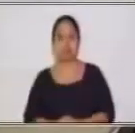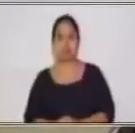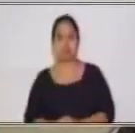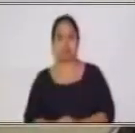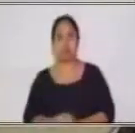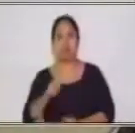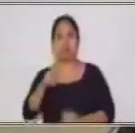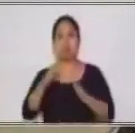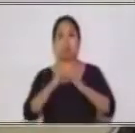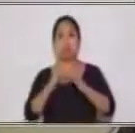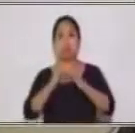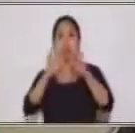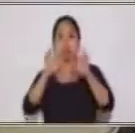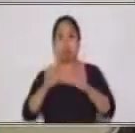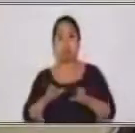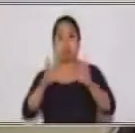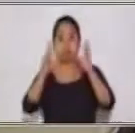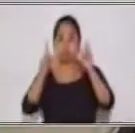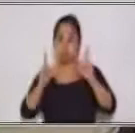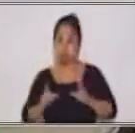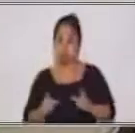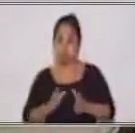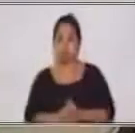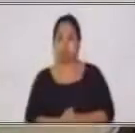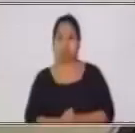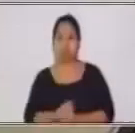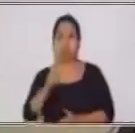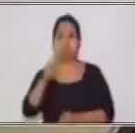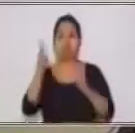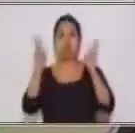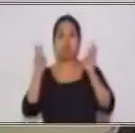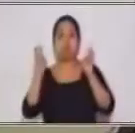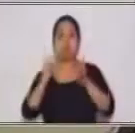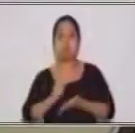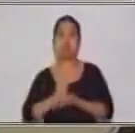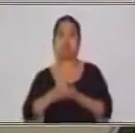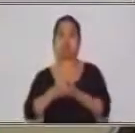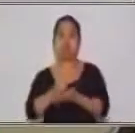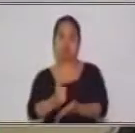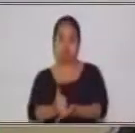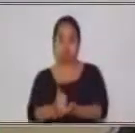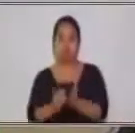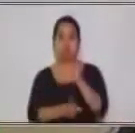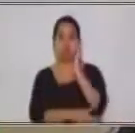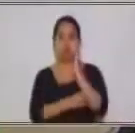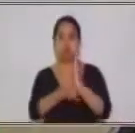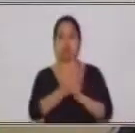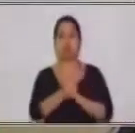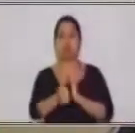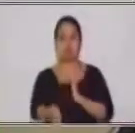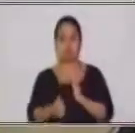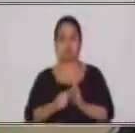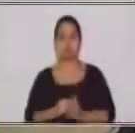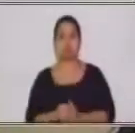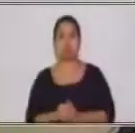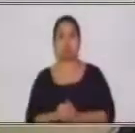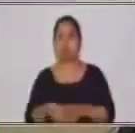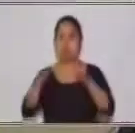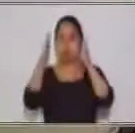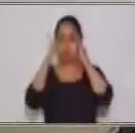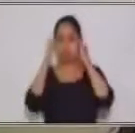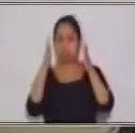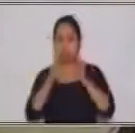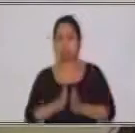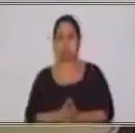Si en casa hay alguna persona con discapacidad, este tema les ayudará a ejercitar habilidades y destrezas como la